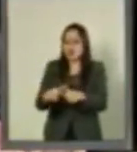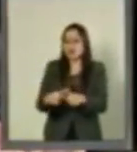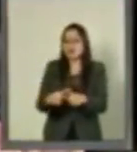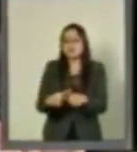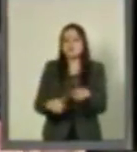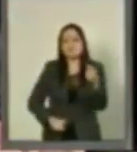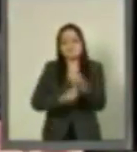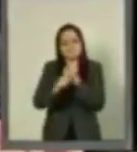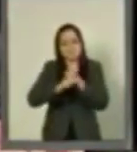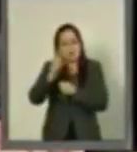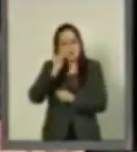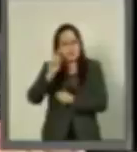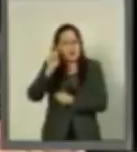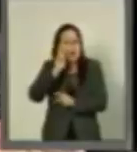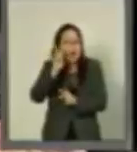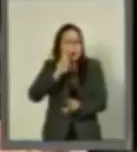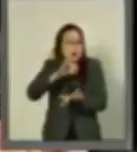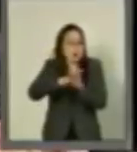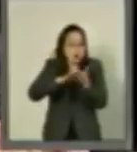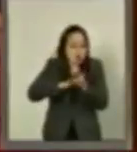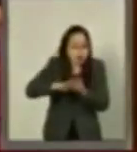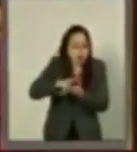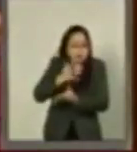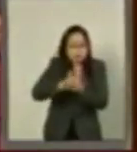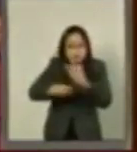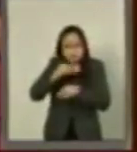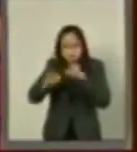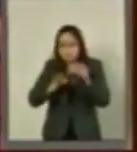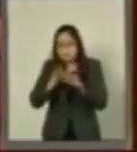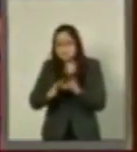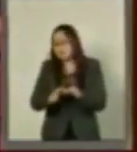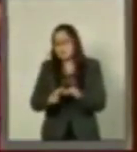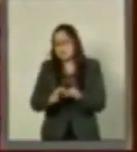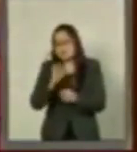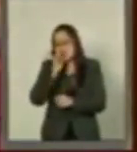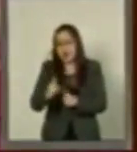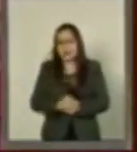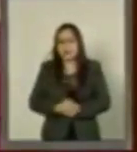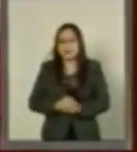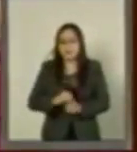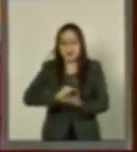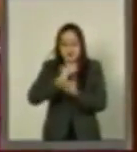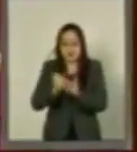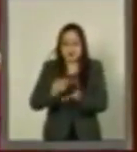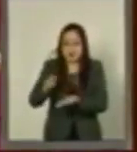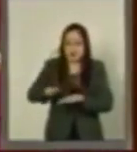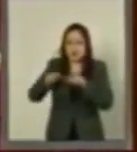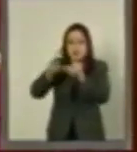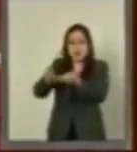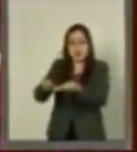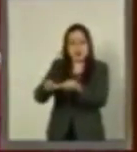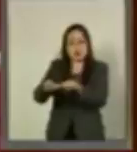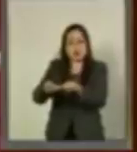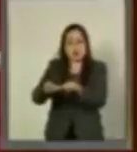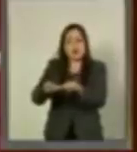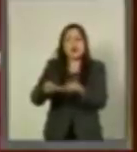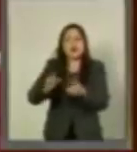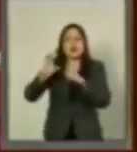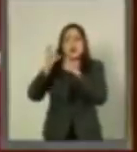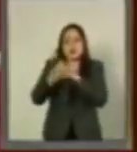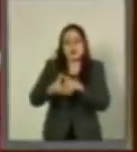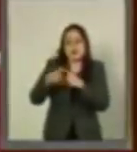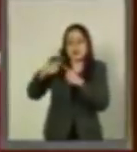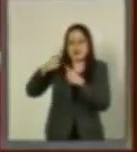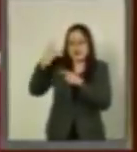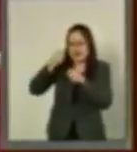tenemos problemas para la reparación del daño. Quiero decirle que en el informe que le entregué, la Comisión Intersecretarial